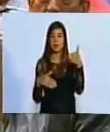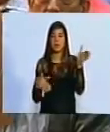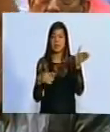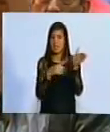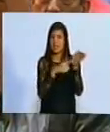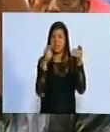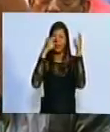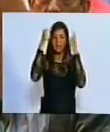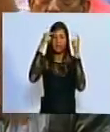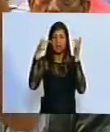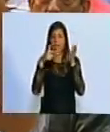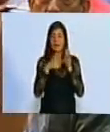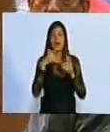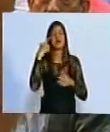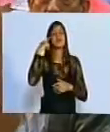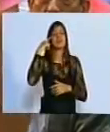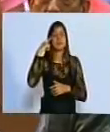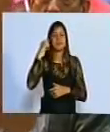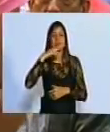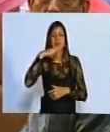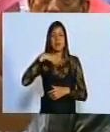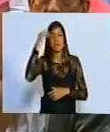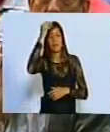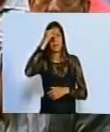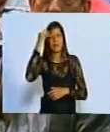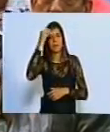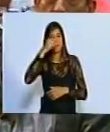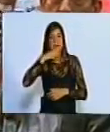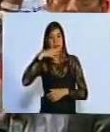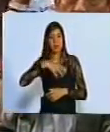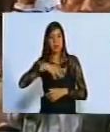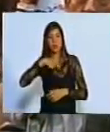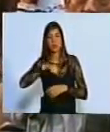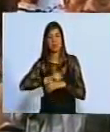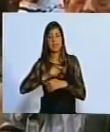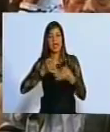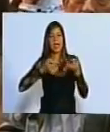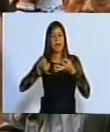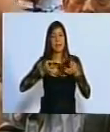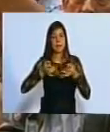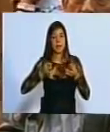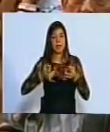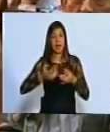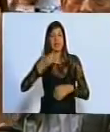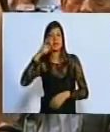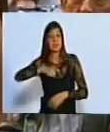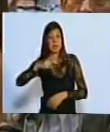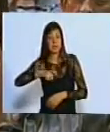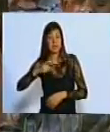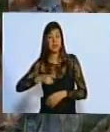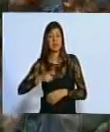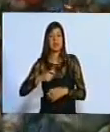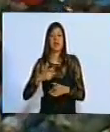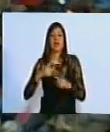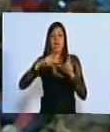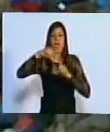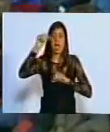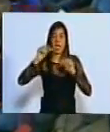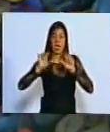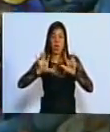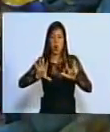su pensamiento histórico y táctico destacó pues que era necesario la incorporación de una octava